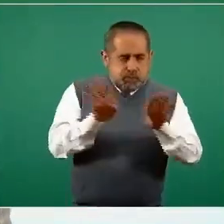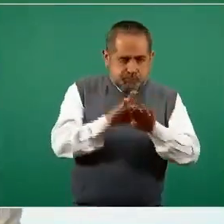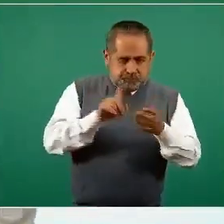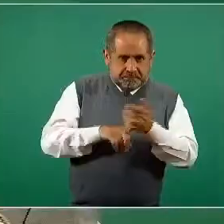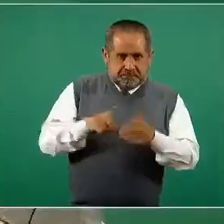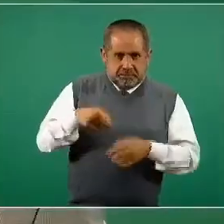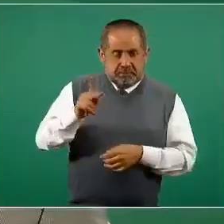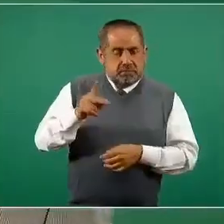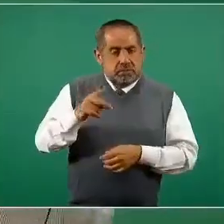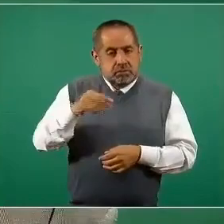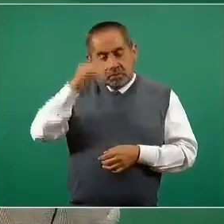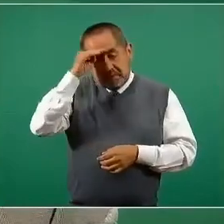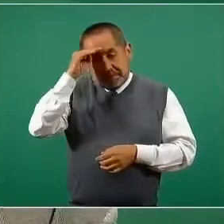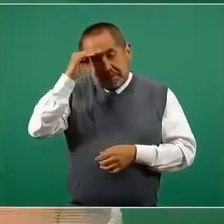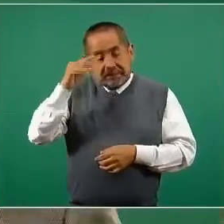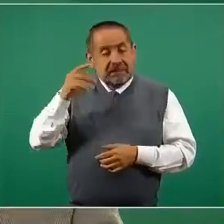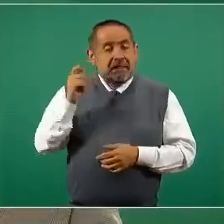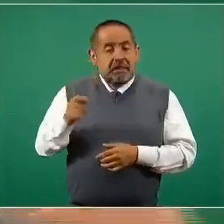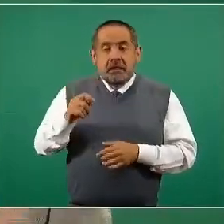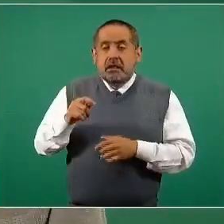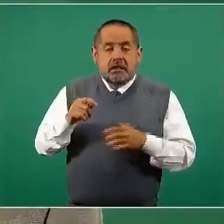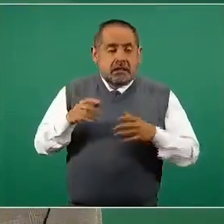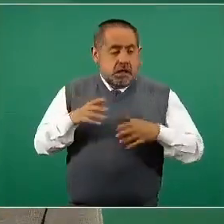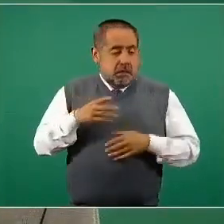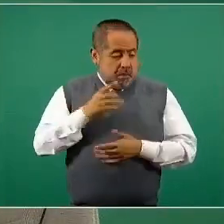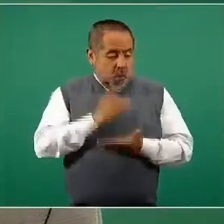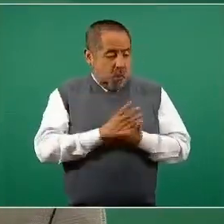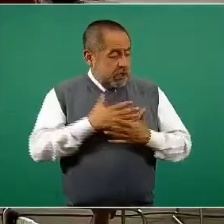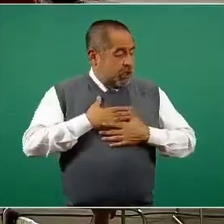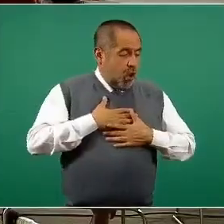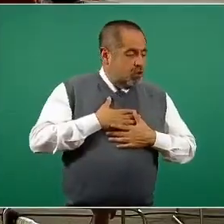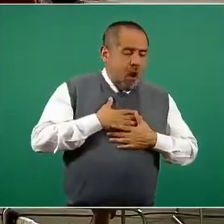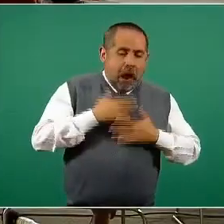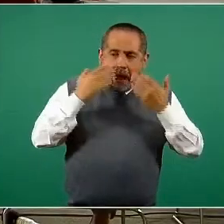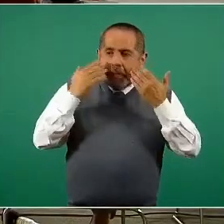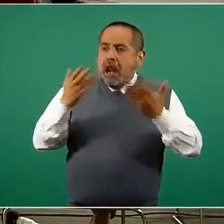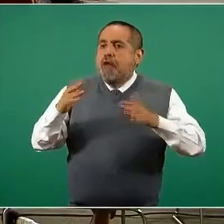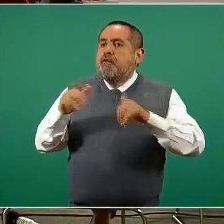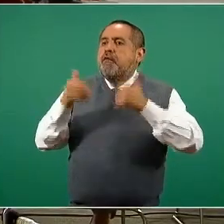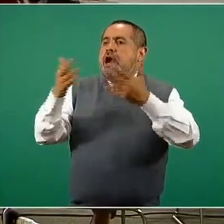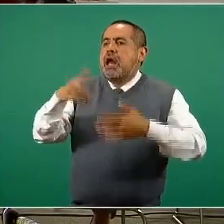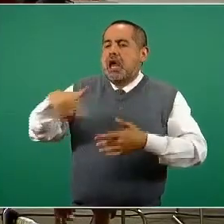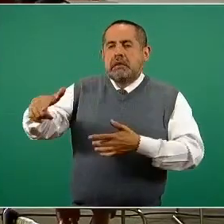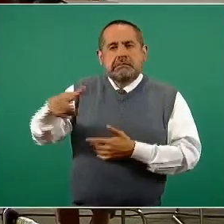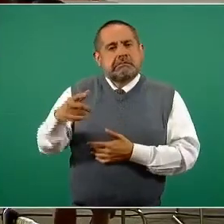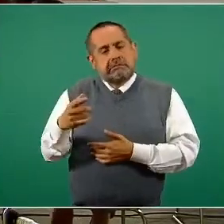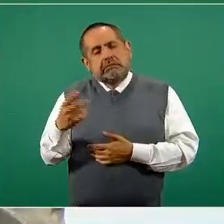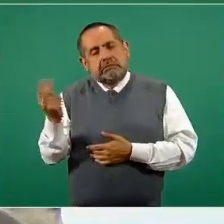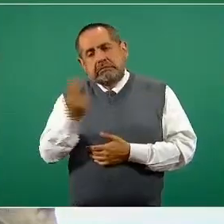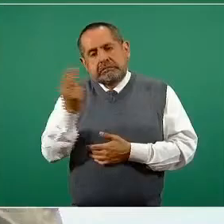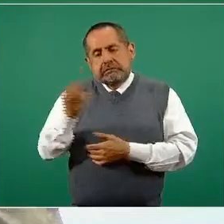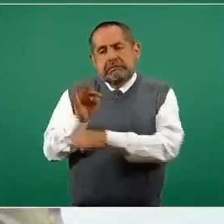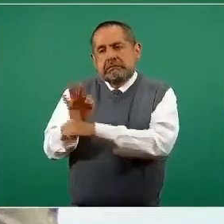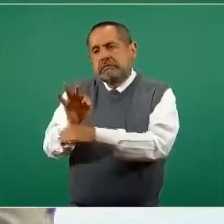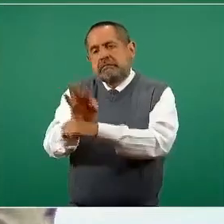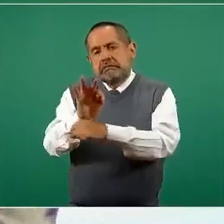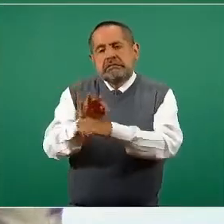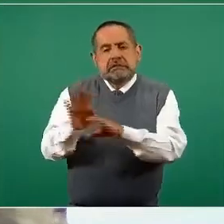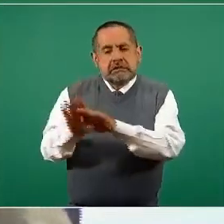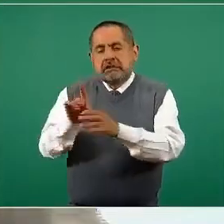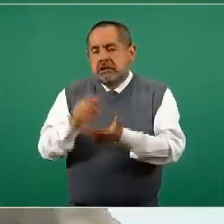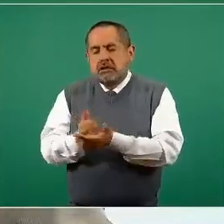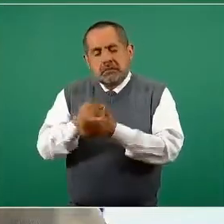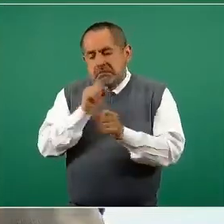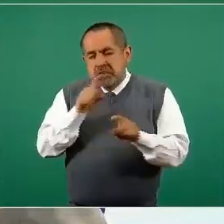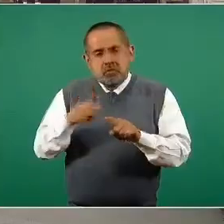hay que considerar lo que pasa más allá del entorno que uno puede ver. Hay que considerar al conjunto de la población a un